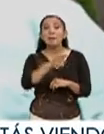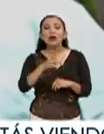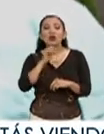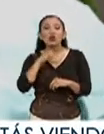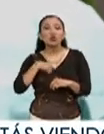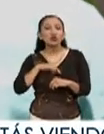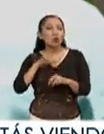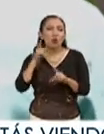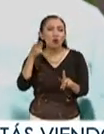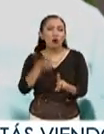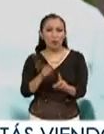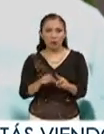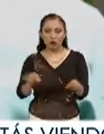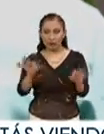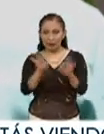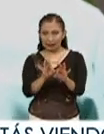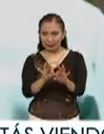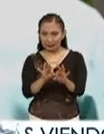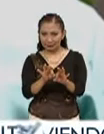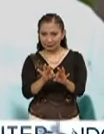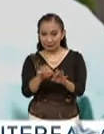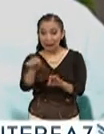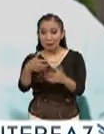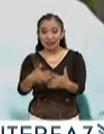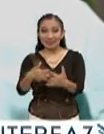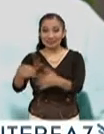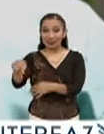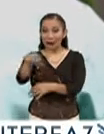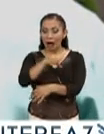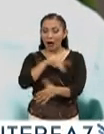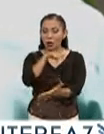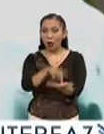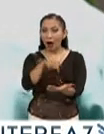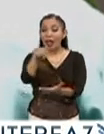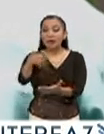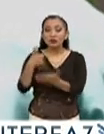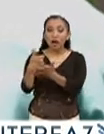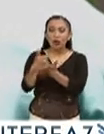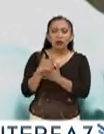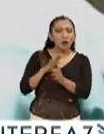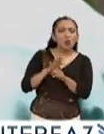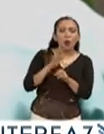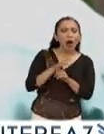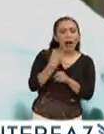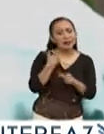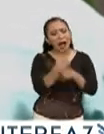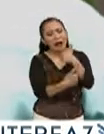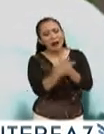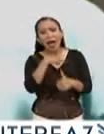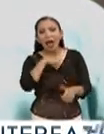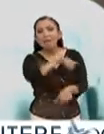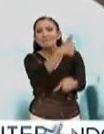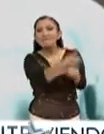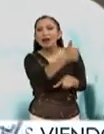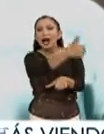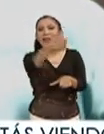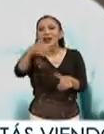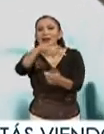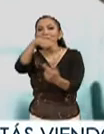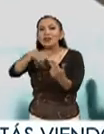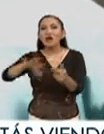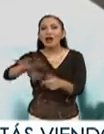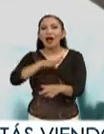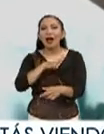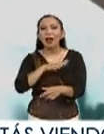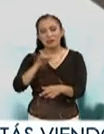nosotros tomamos un punto de partida muy interesante, a los empresarios. Ellos son los que nos ayudaron a definir las carreras que teníamos que abrir en cada región